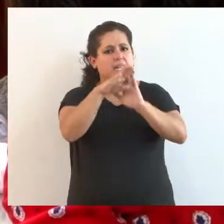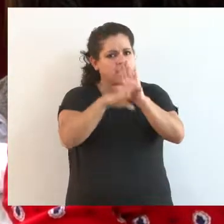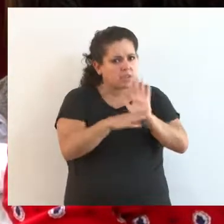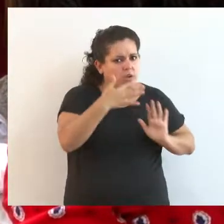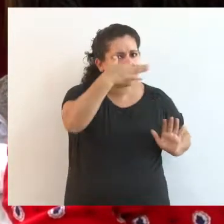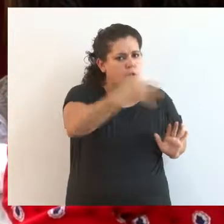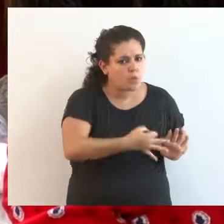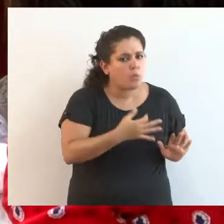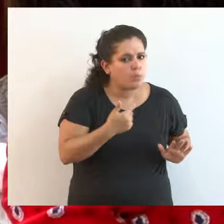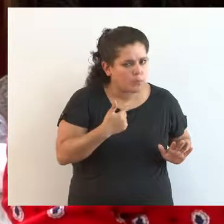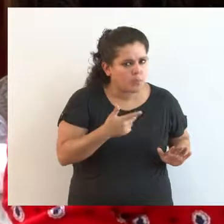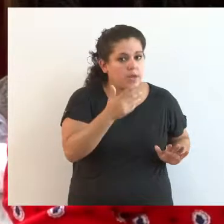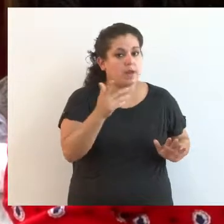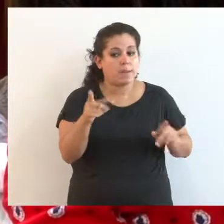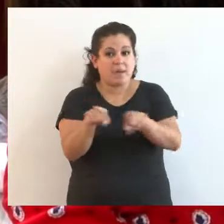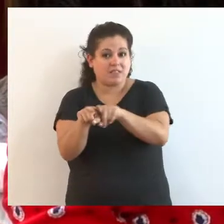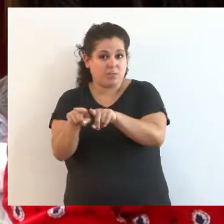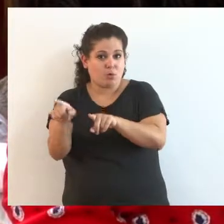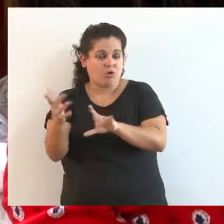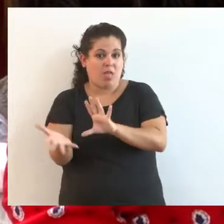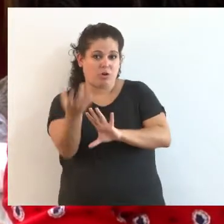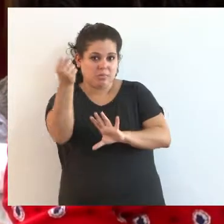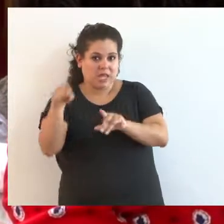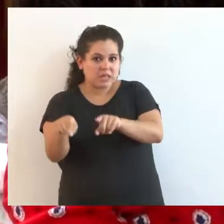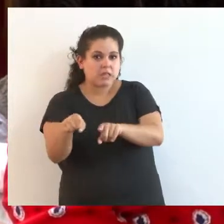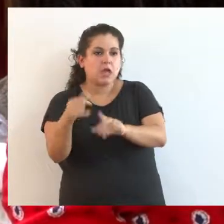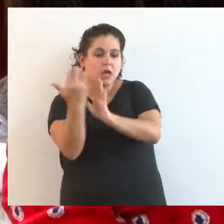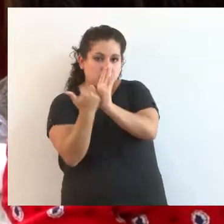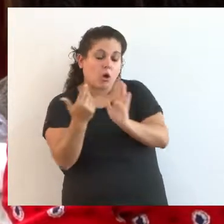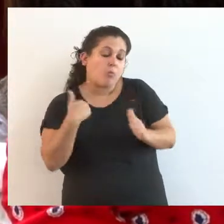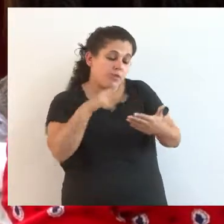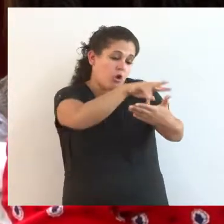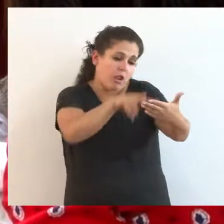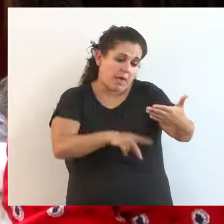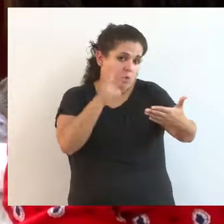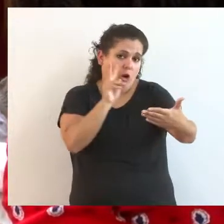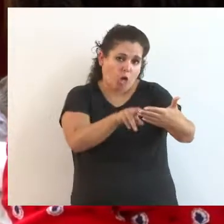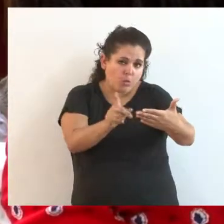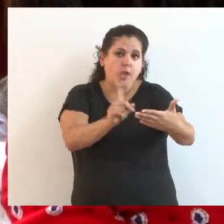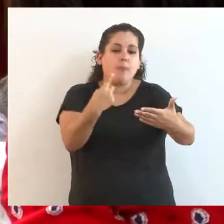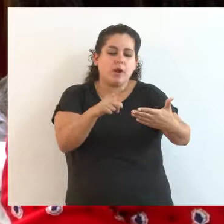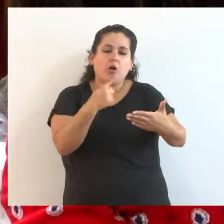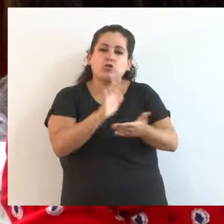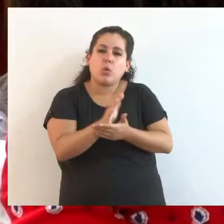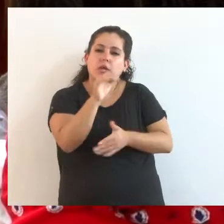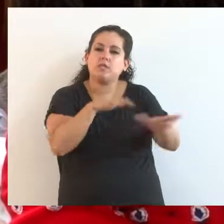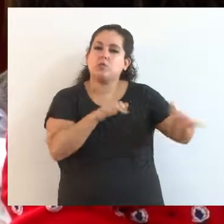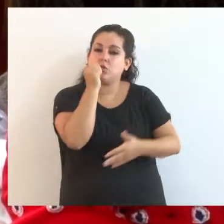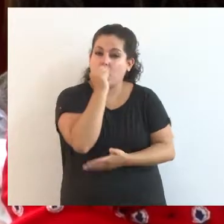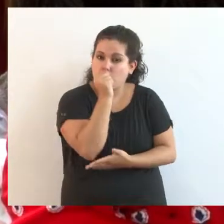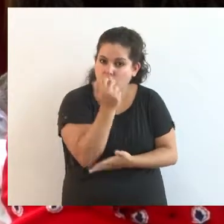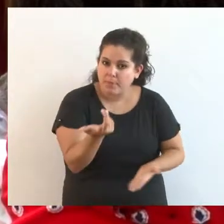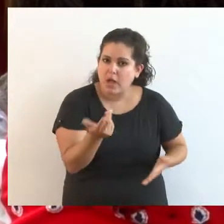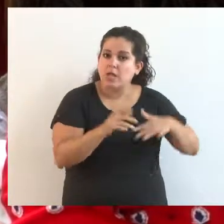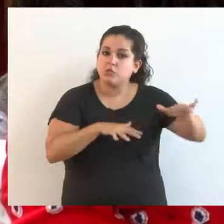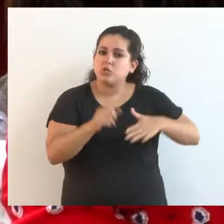molesto más, de requisitos que debe tener el matrimonio adoptante, que falta un requisito, o a mí se me pudo haber pasado por alto, que es el de la